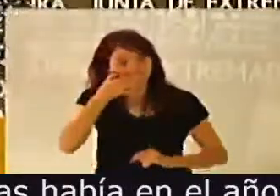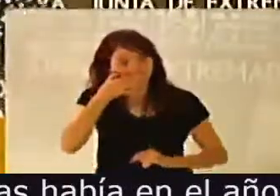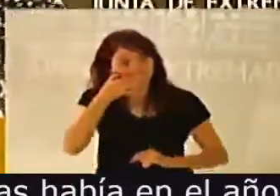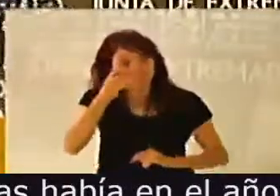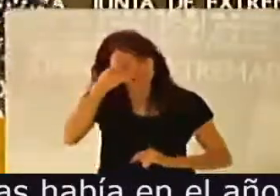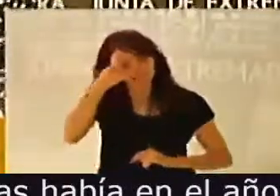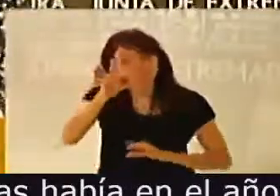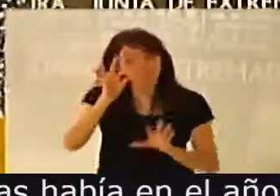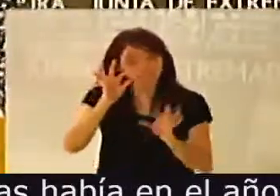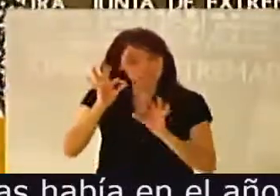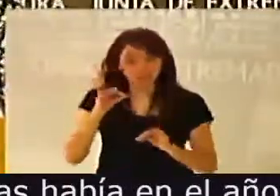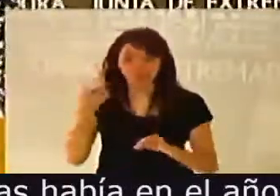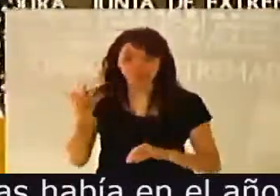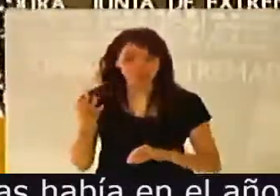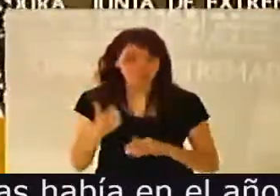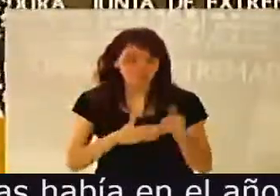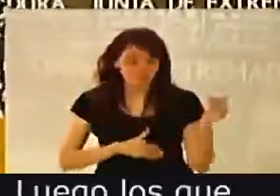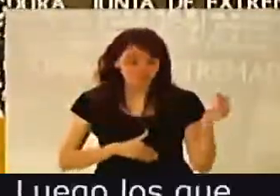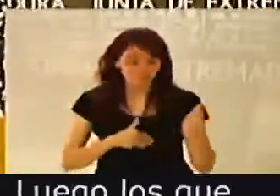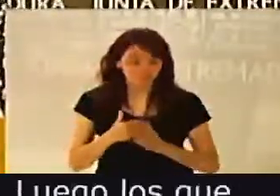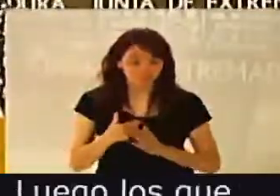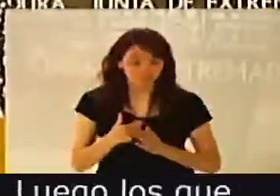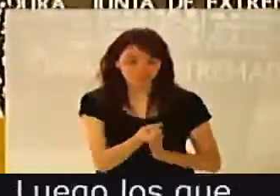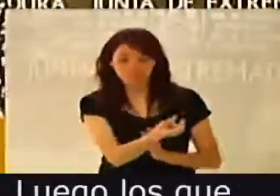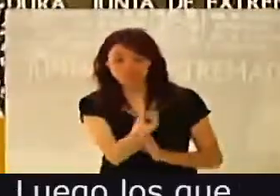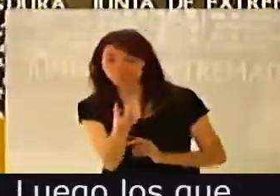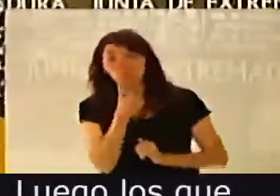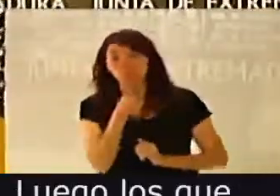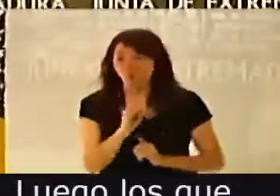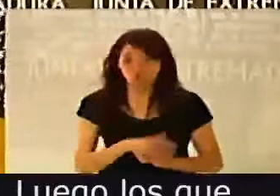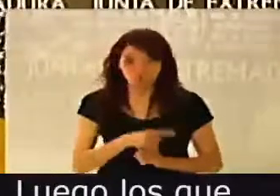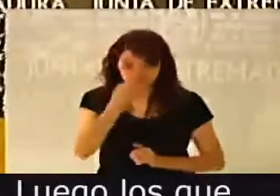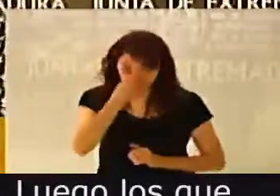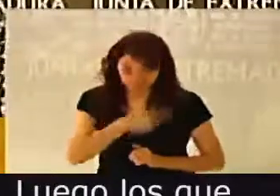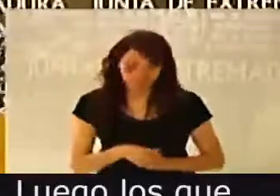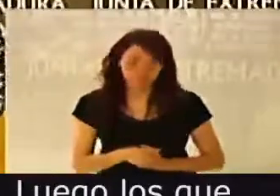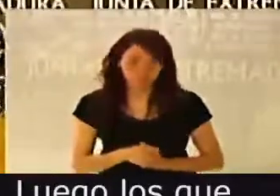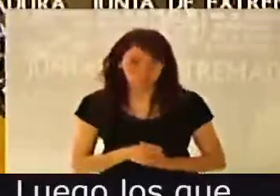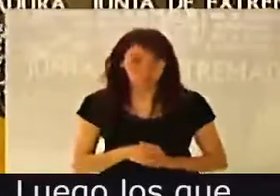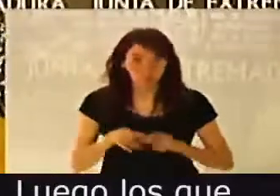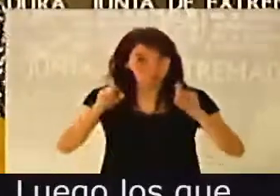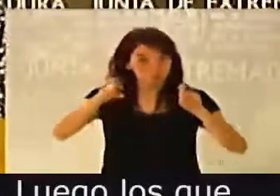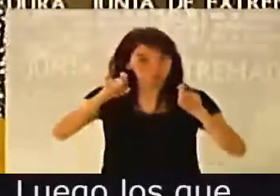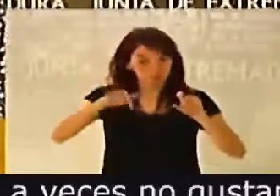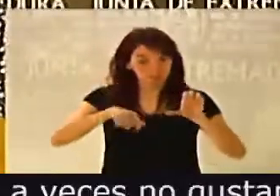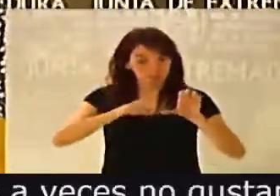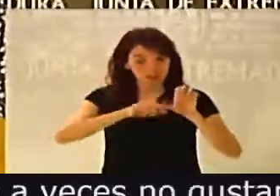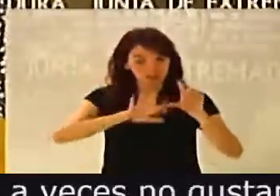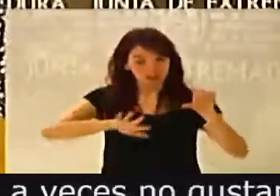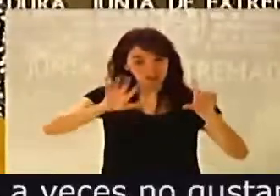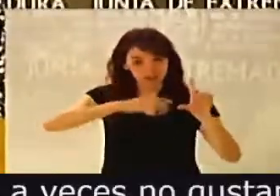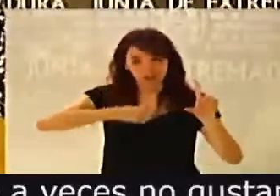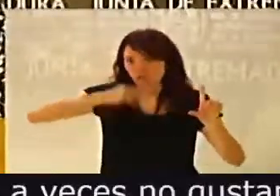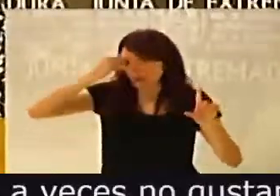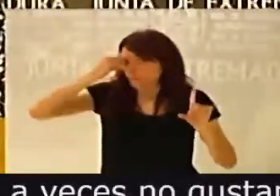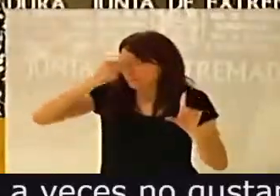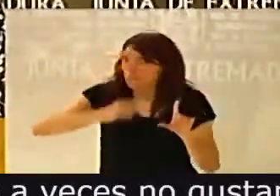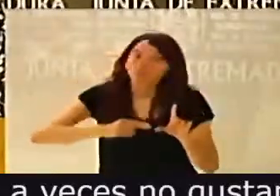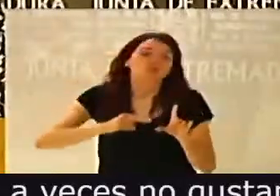gustan. Yo entiendo que a los docentes de la región, con todo el respeto y